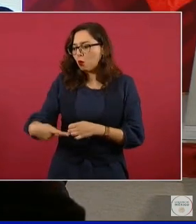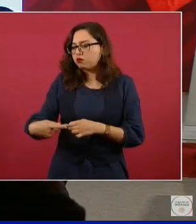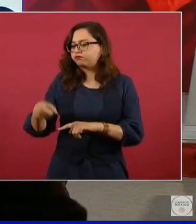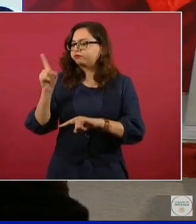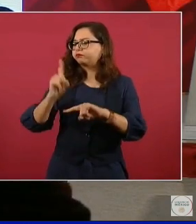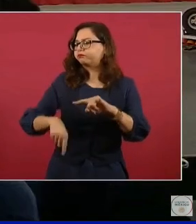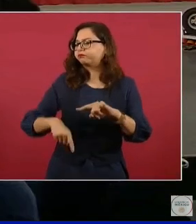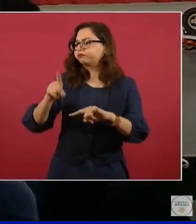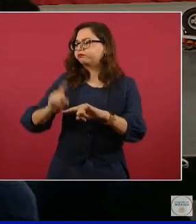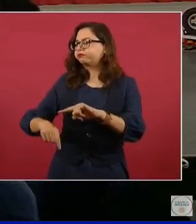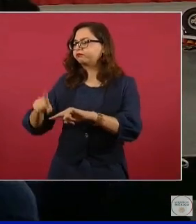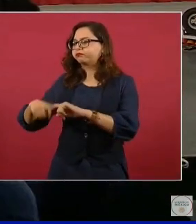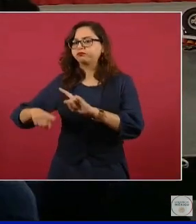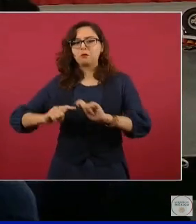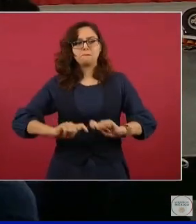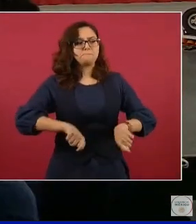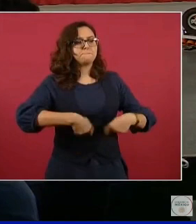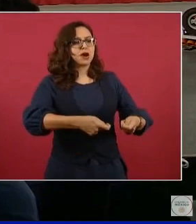todo.